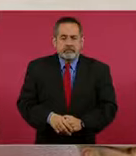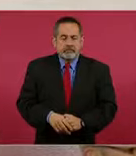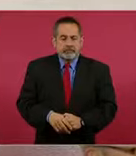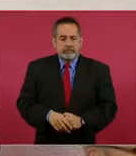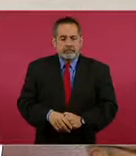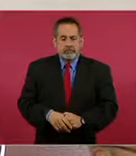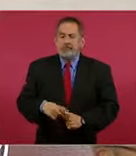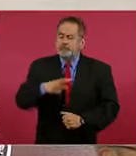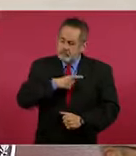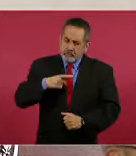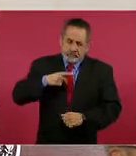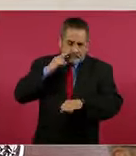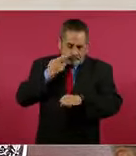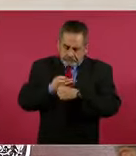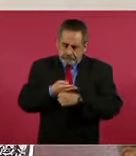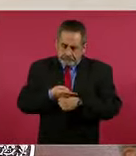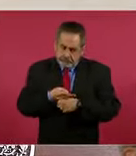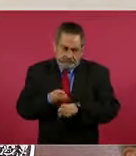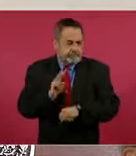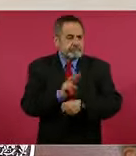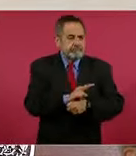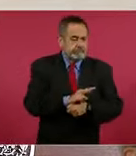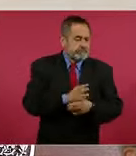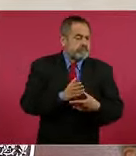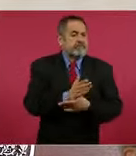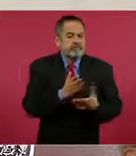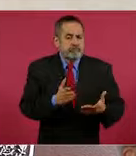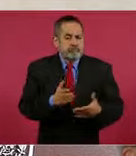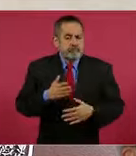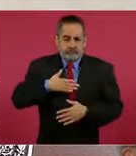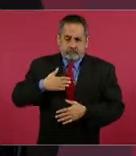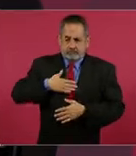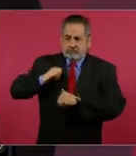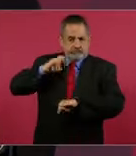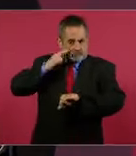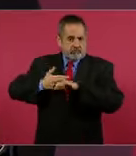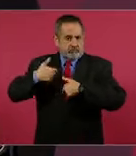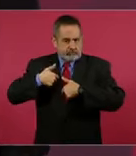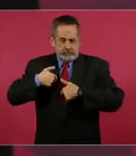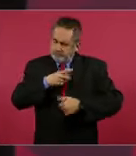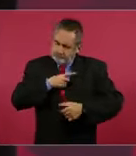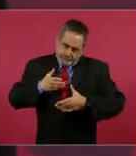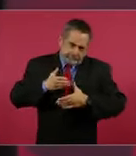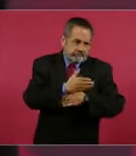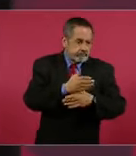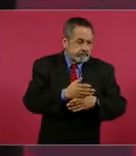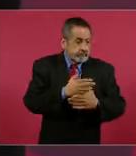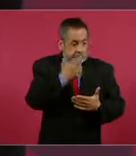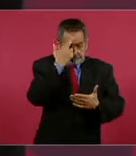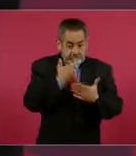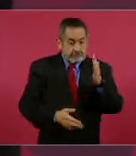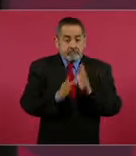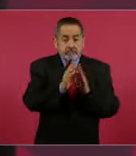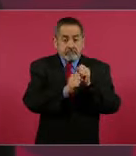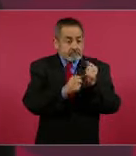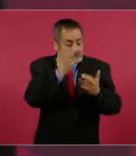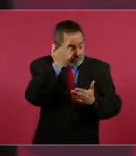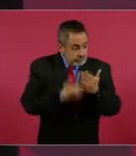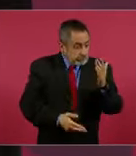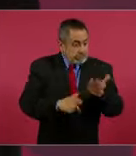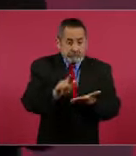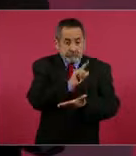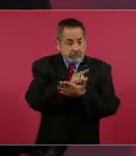pues tiene uno que actuar, ¿no? Más si es autoridad, si se está violando la Constitución, si se están violando